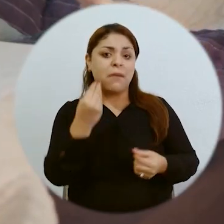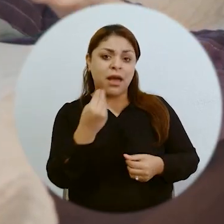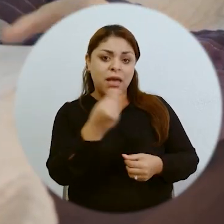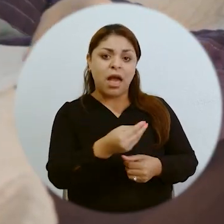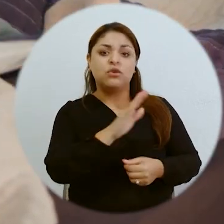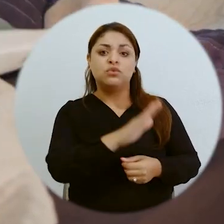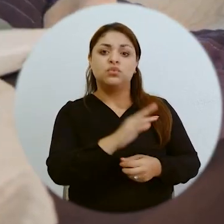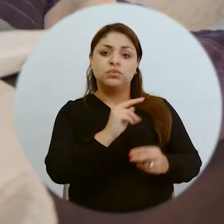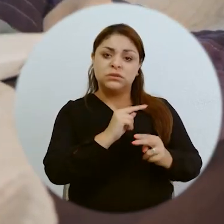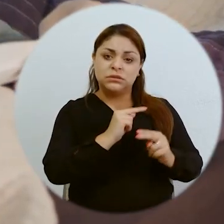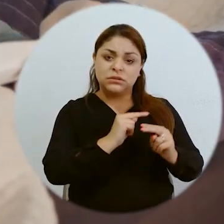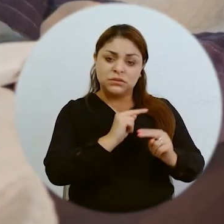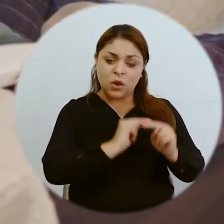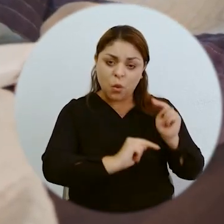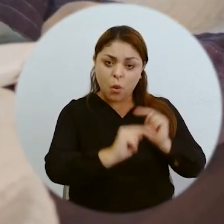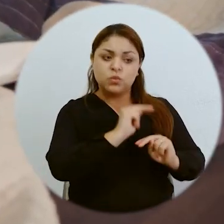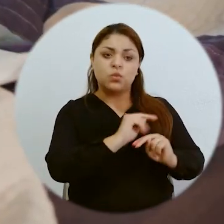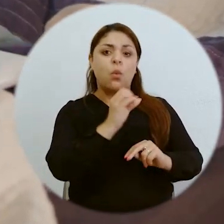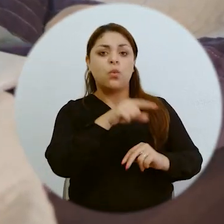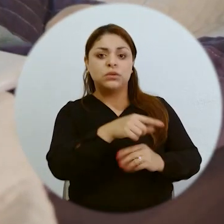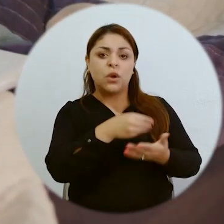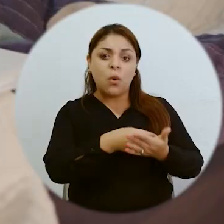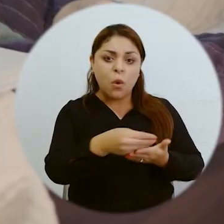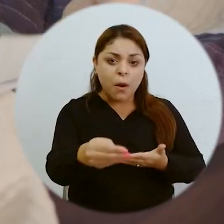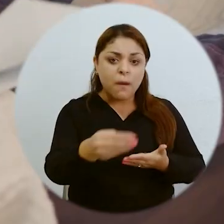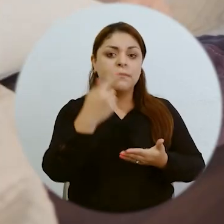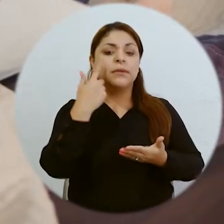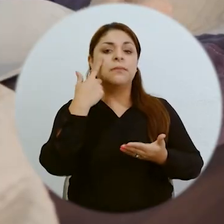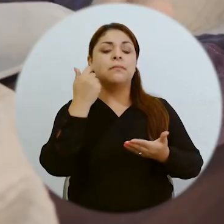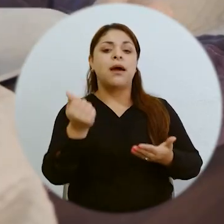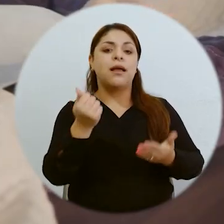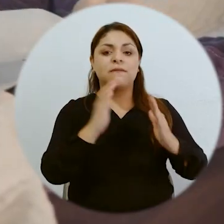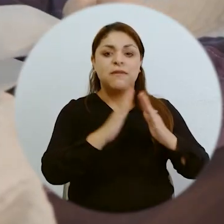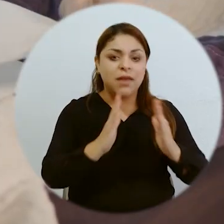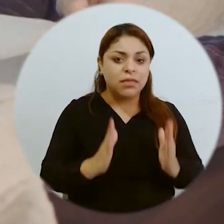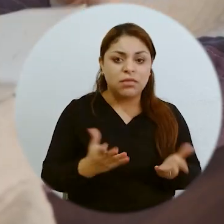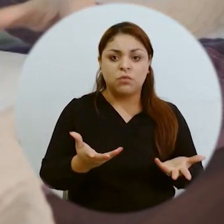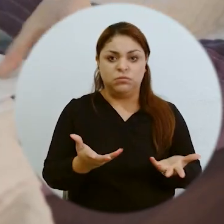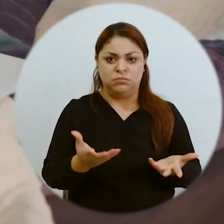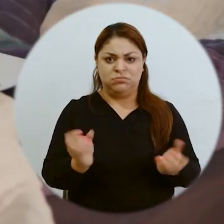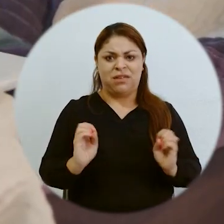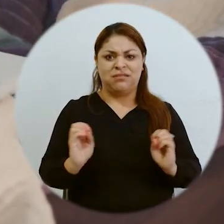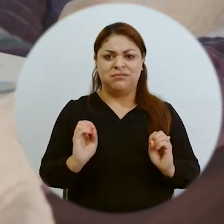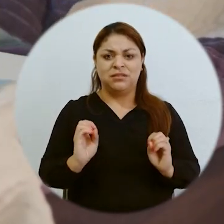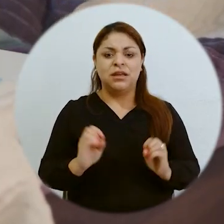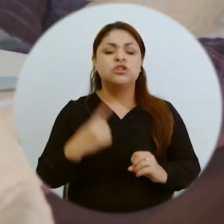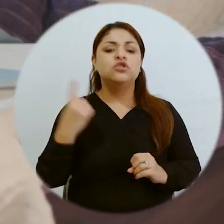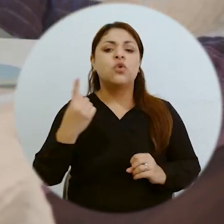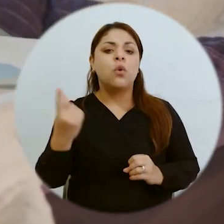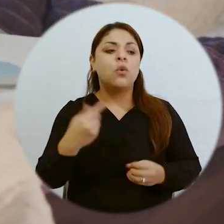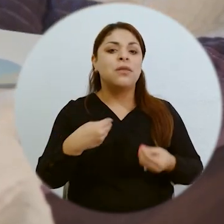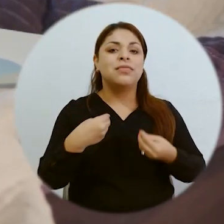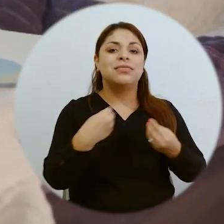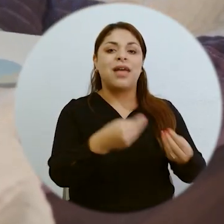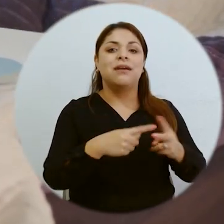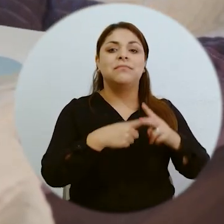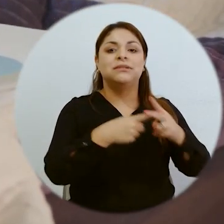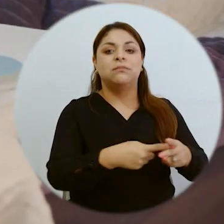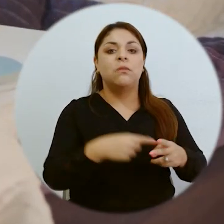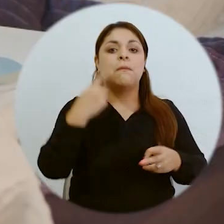el 62% del crédito está en consumo y en vivienda. Y a ninguno de los que estamos